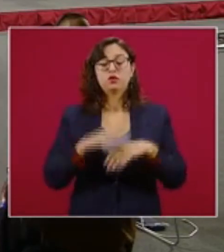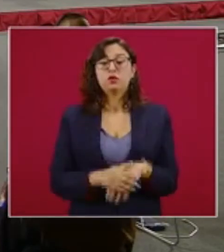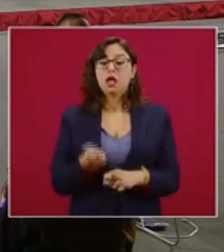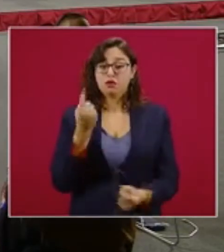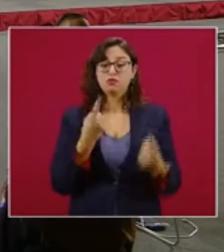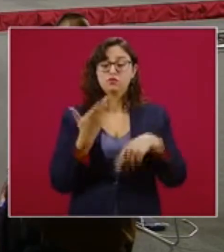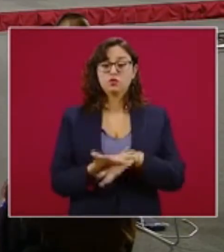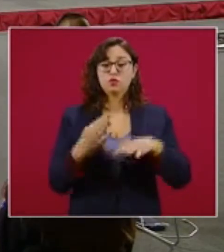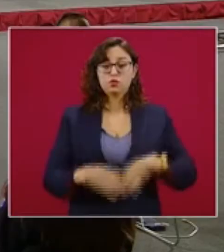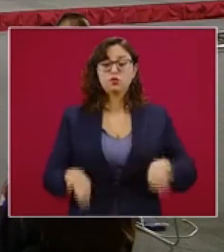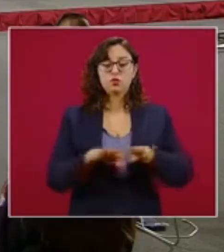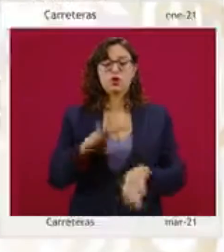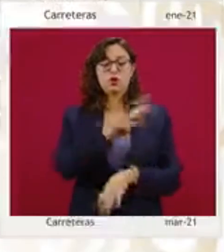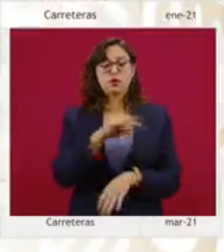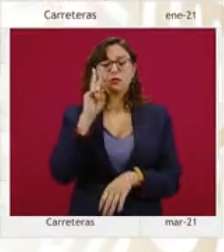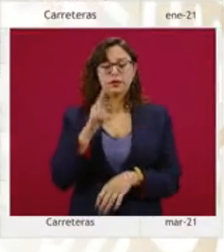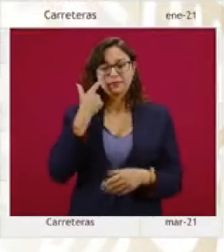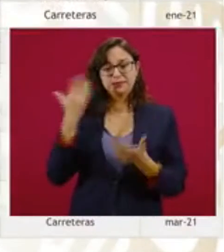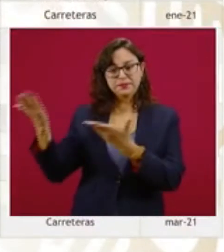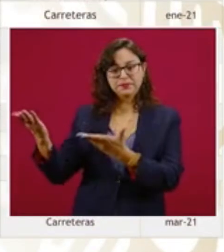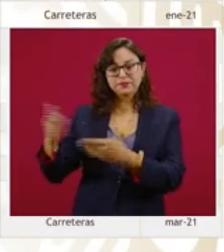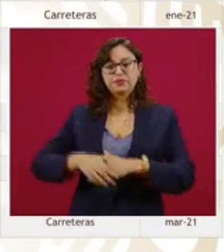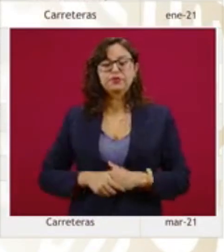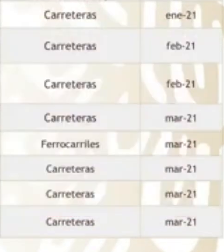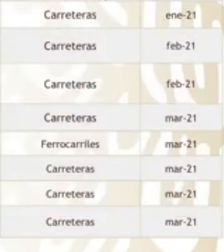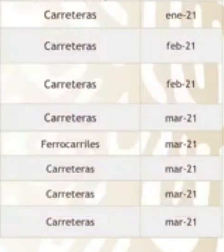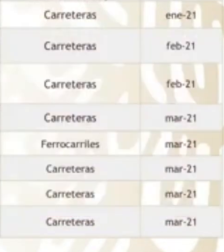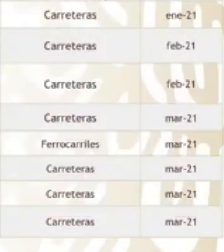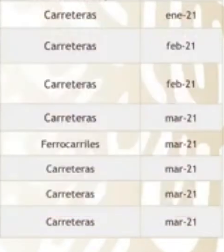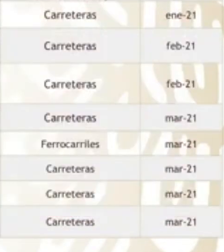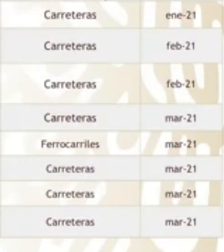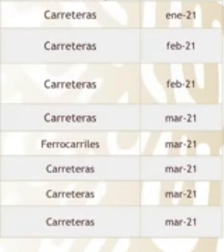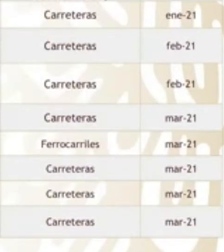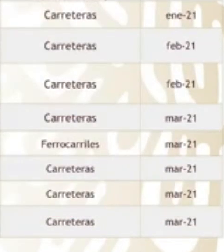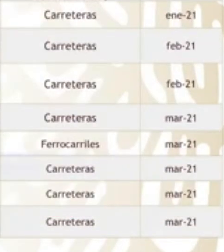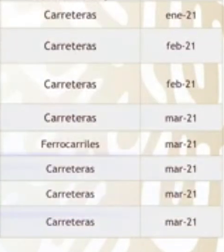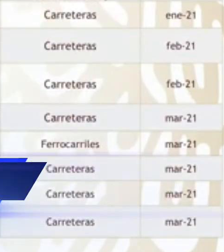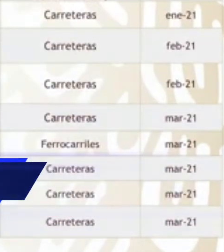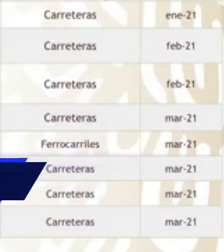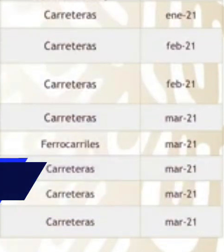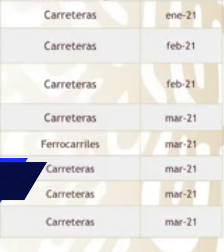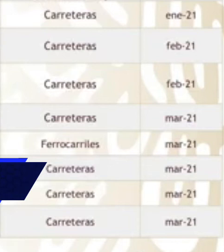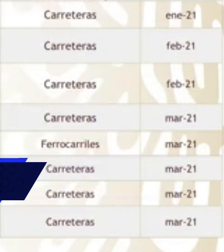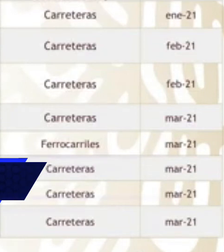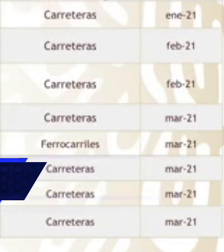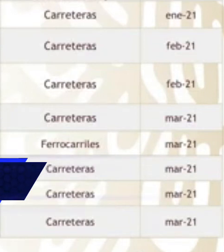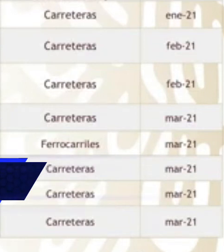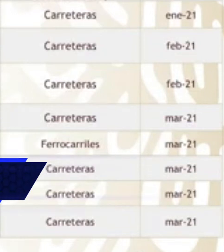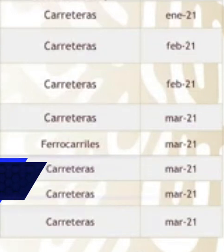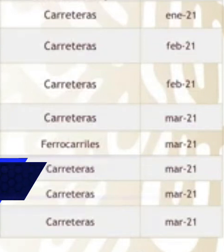muy importantes, como pueden ver en el nivel 14, la construcción del tren suburbano ramal Lechería para el